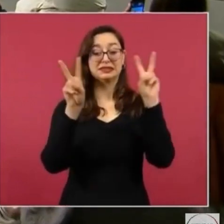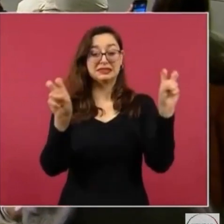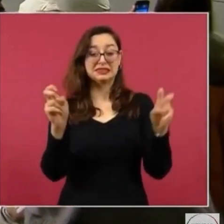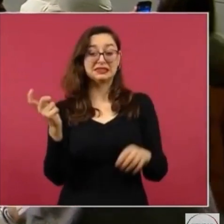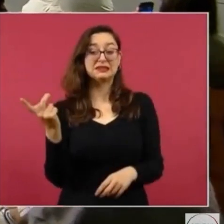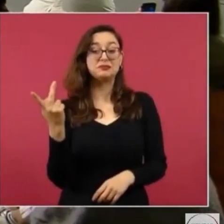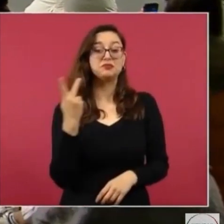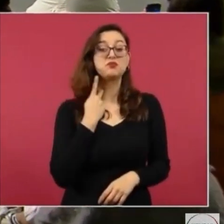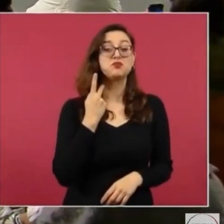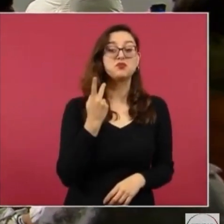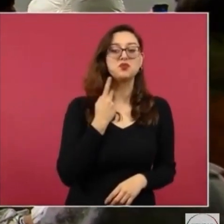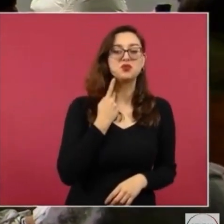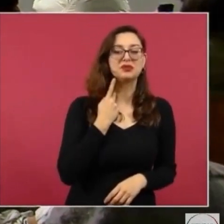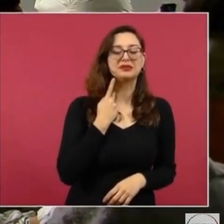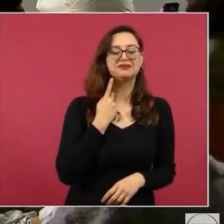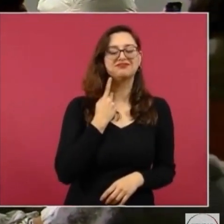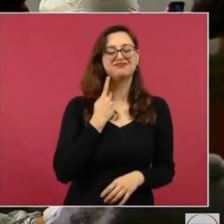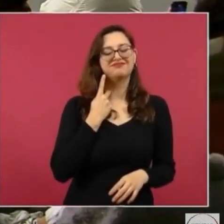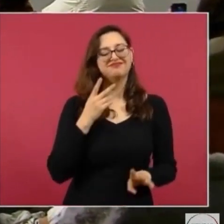esto es lo que lo describe,